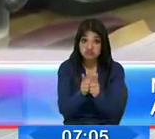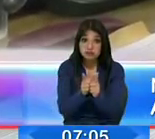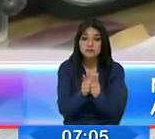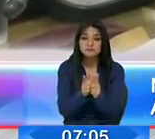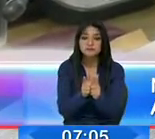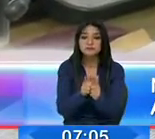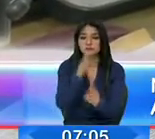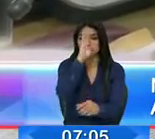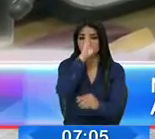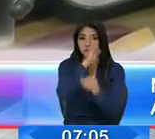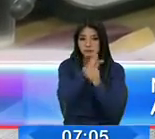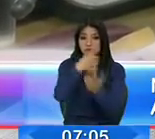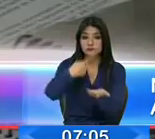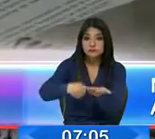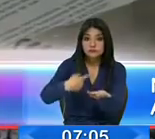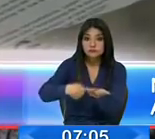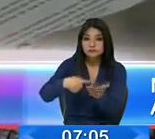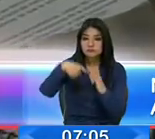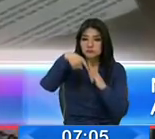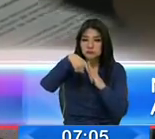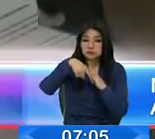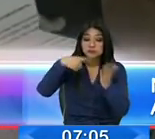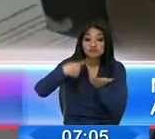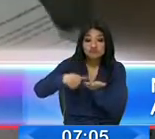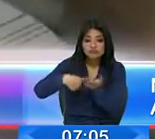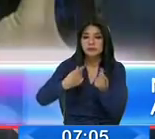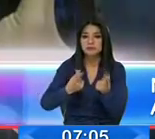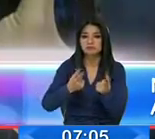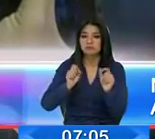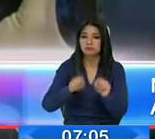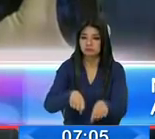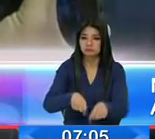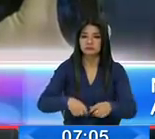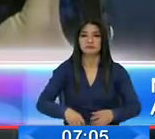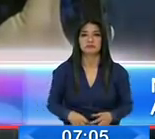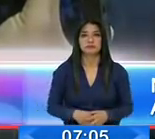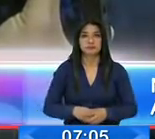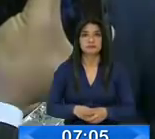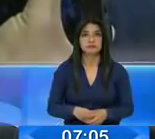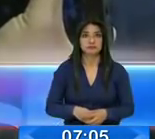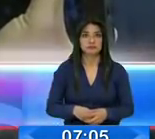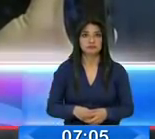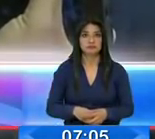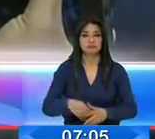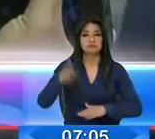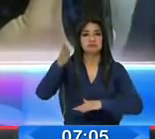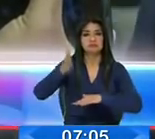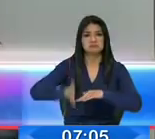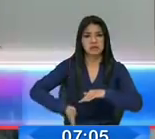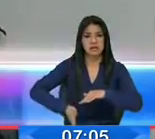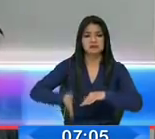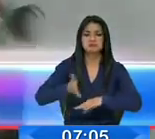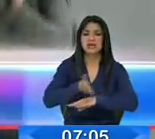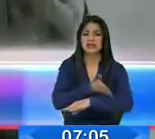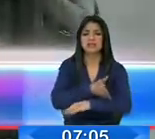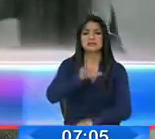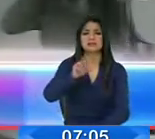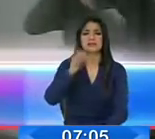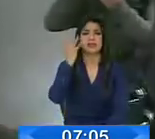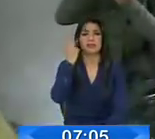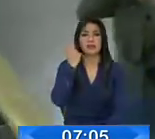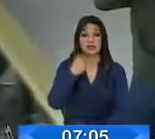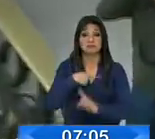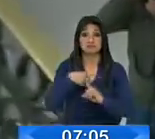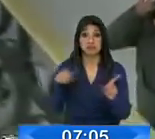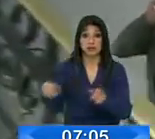que el análisis sea profundo y el tratamiento expedito. La idea sería sacar en un plazo menor a 30 días. Previo al envío de este cuerpo legal